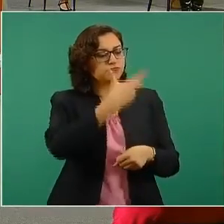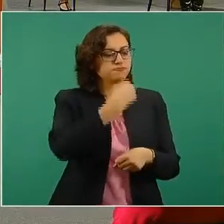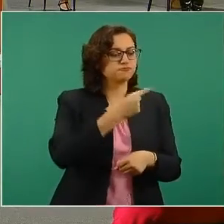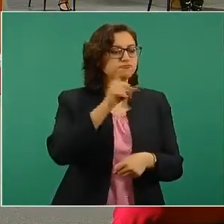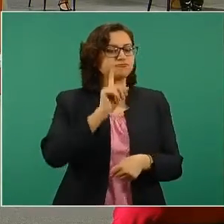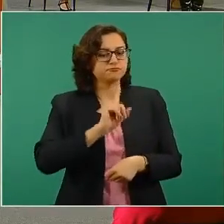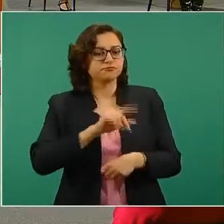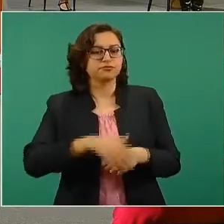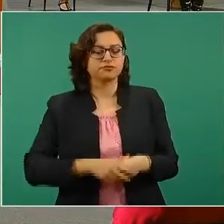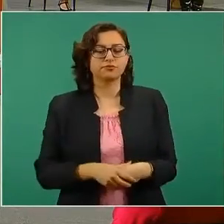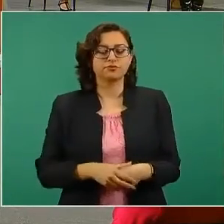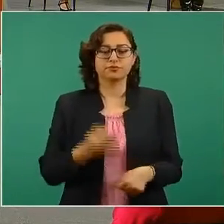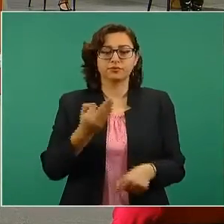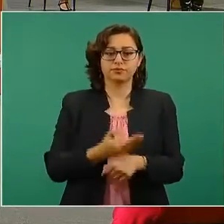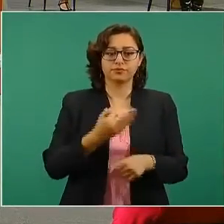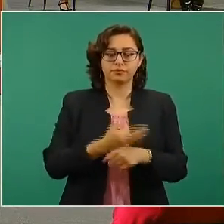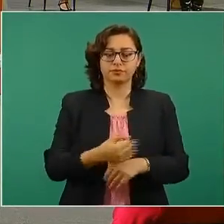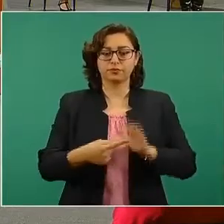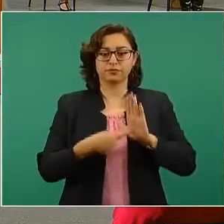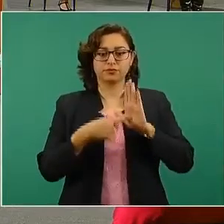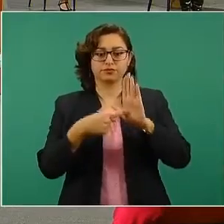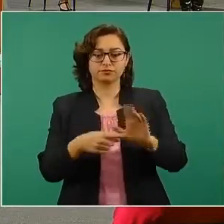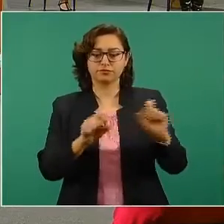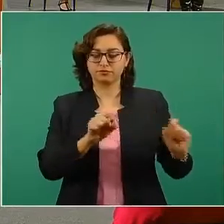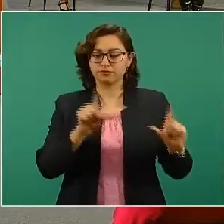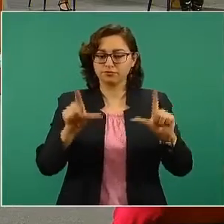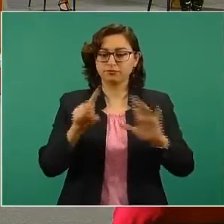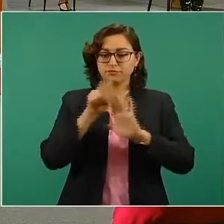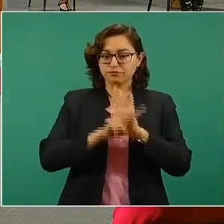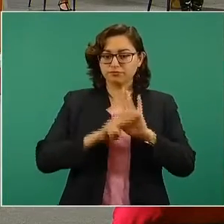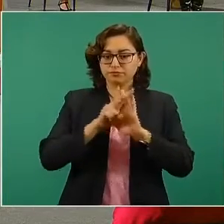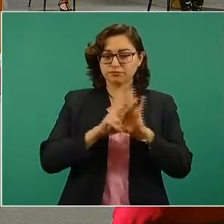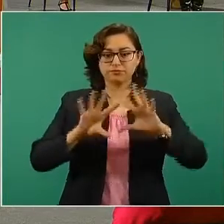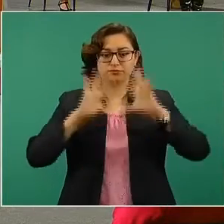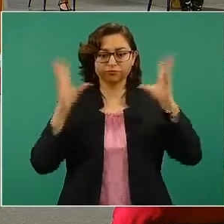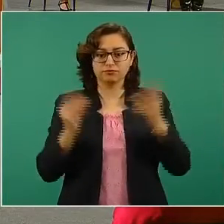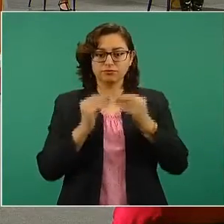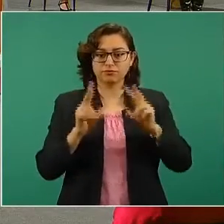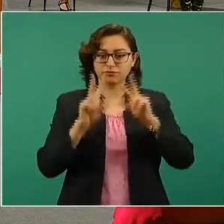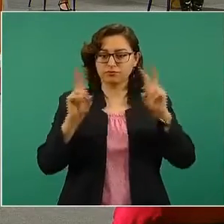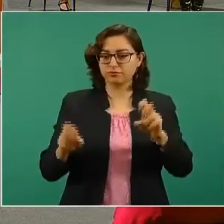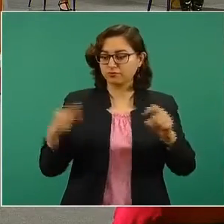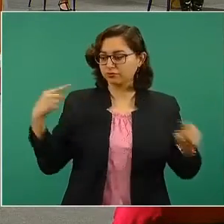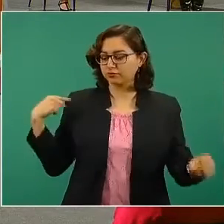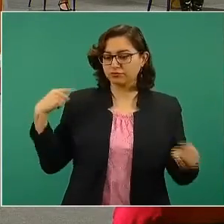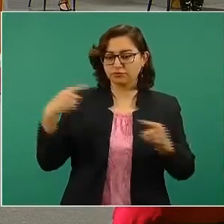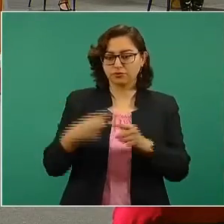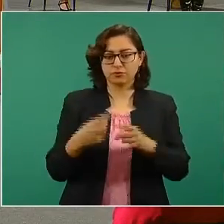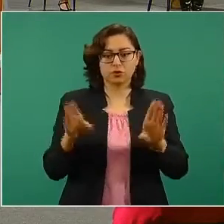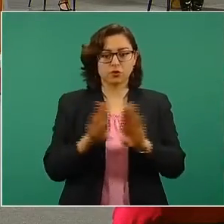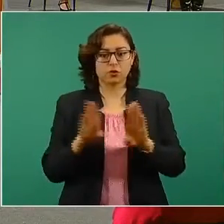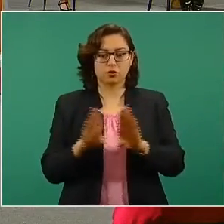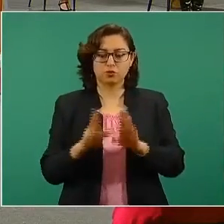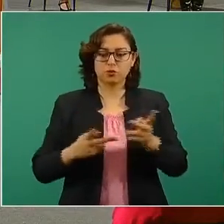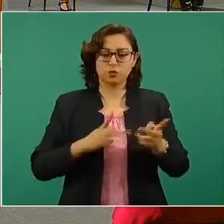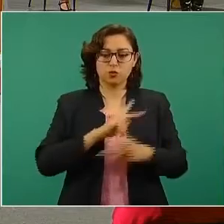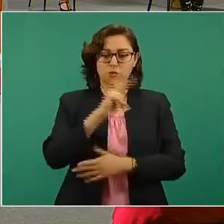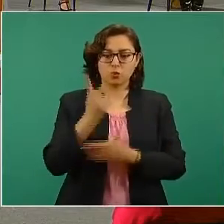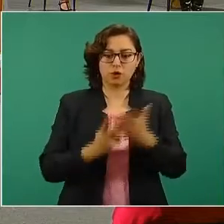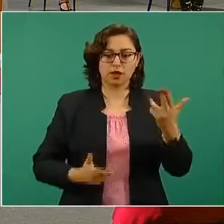Vamos a iniciar la exposición con un video que habla de manera general de lo que se ha hecho en el Programa